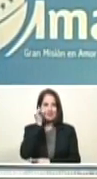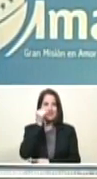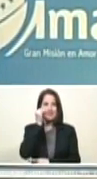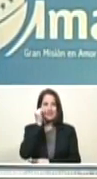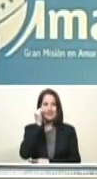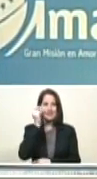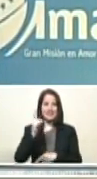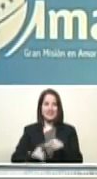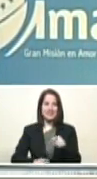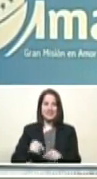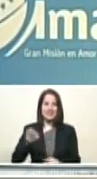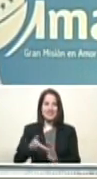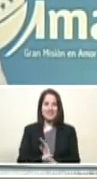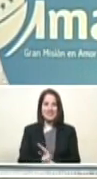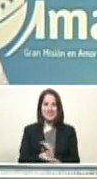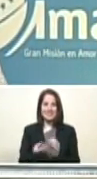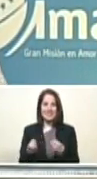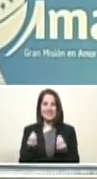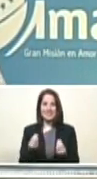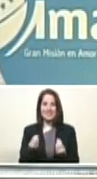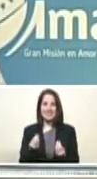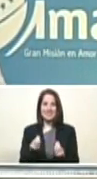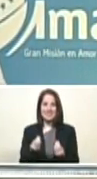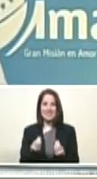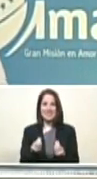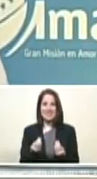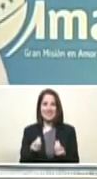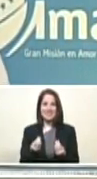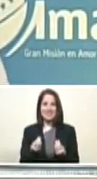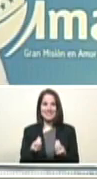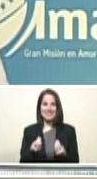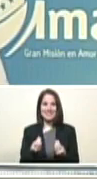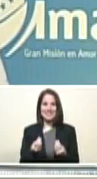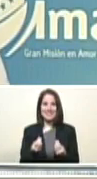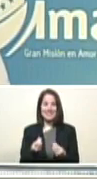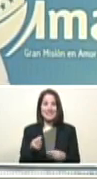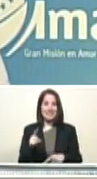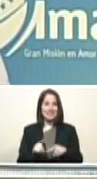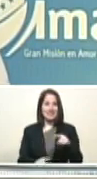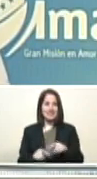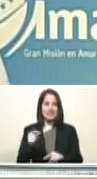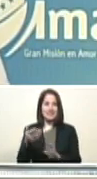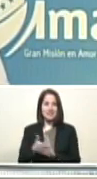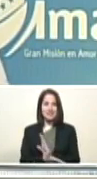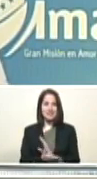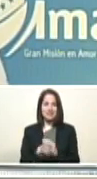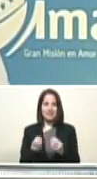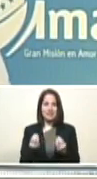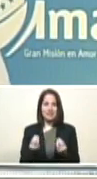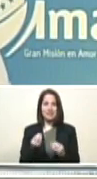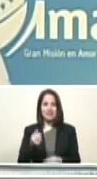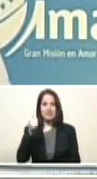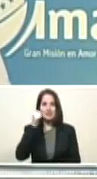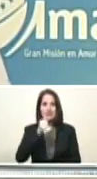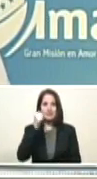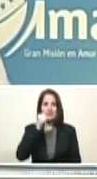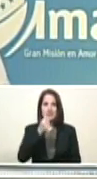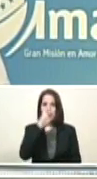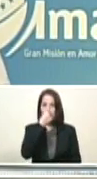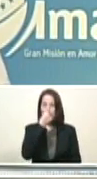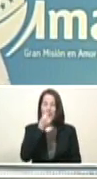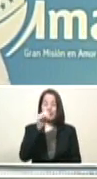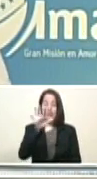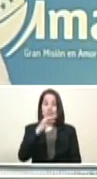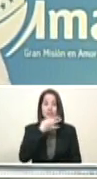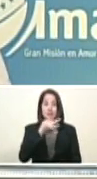hacer talleres. Podemos utilizar las cadenas nacionales para hacer talleres. Taller el próximo sábado,